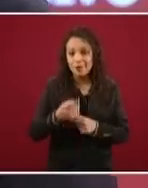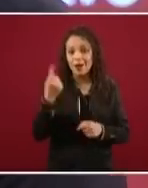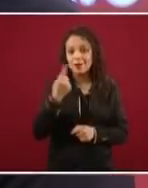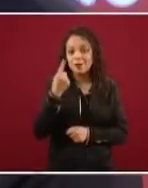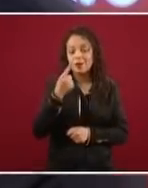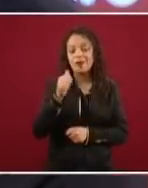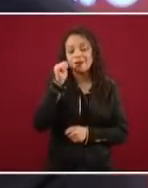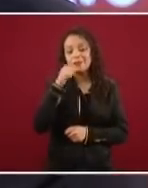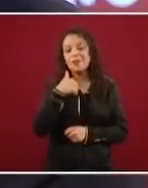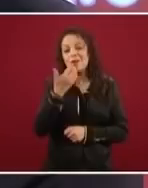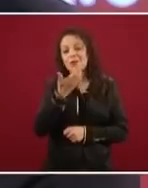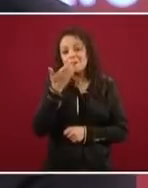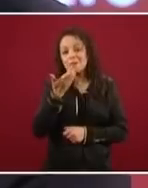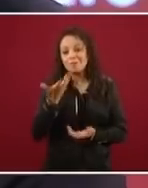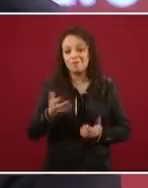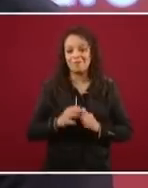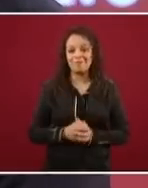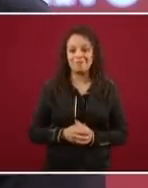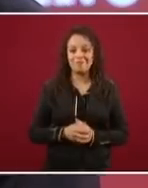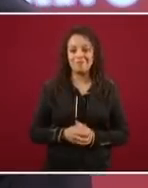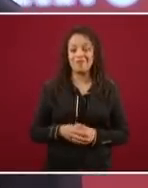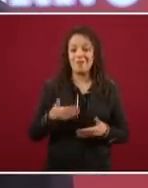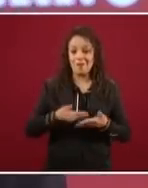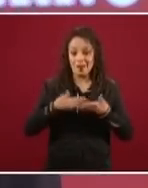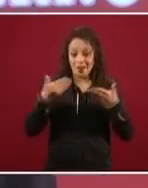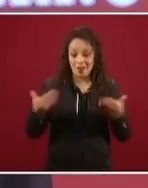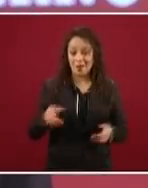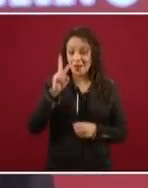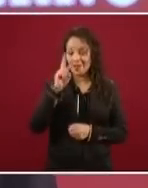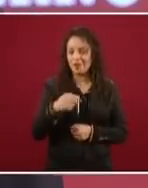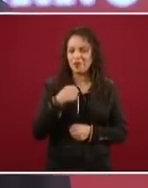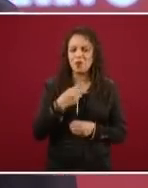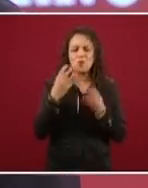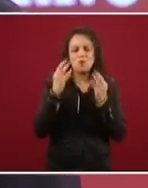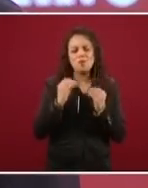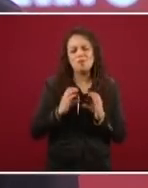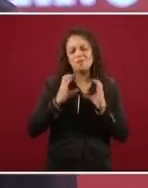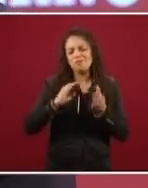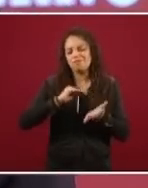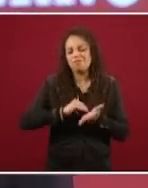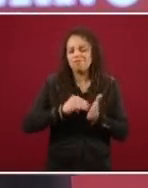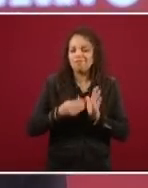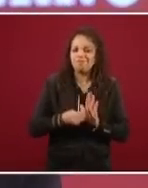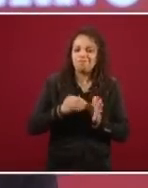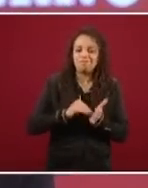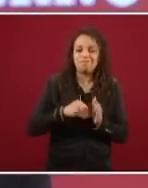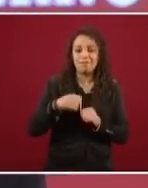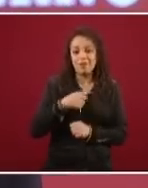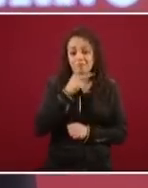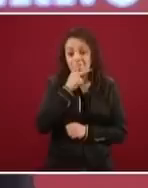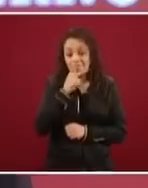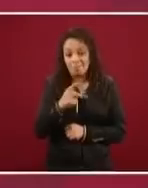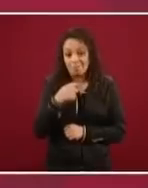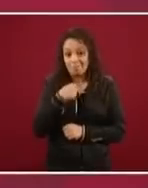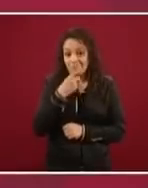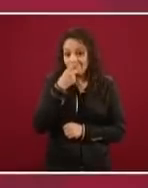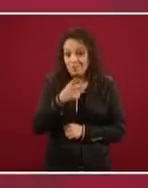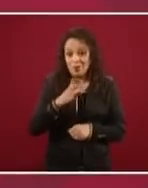ahora tengo que cuidar por qué lo que yo diga